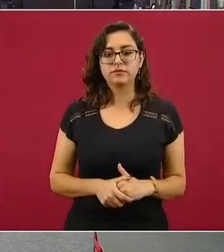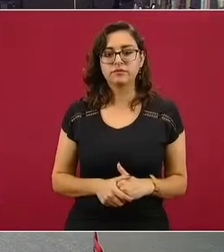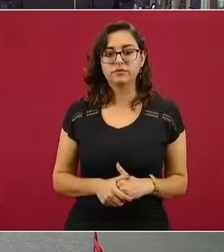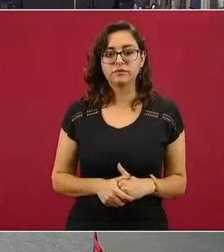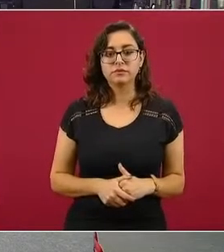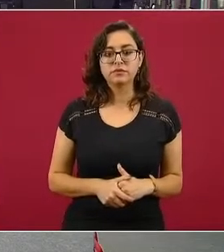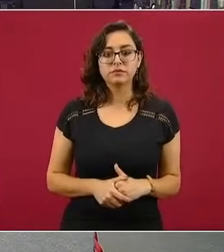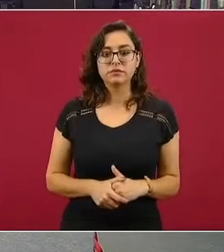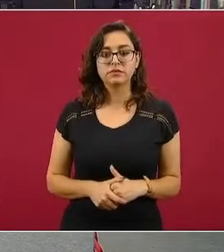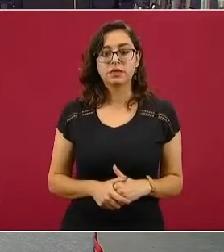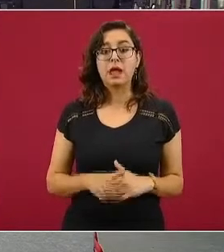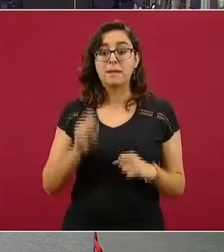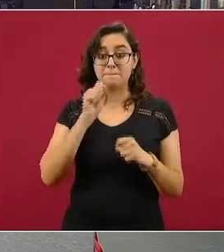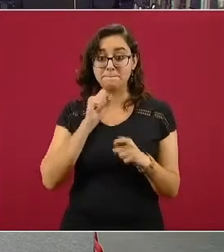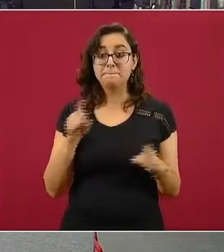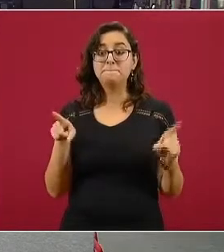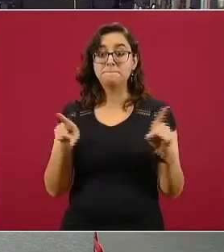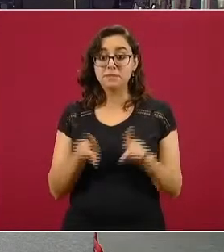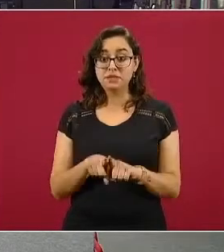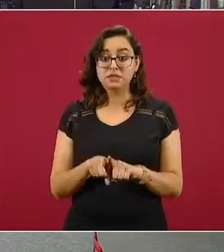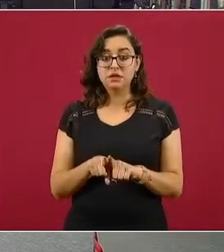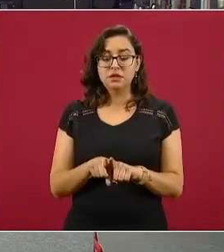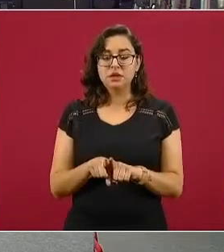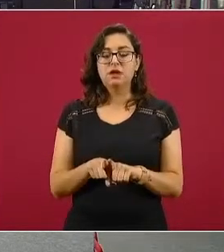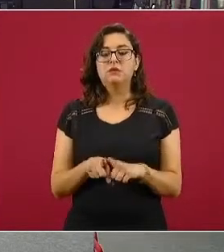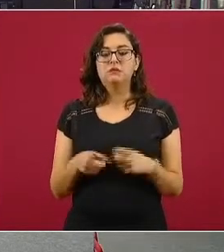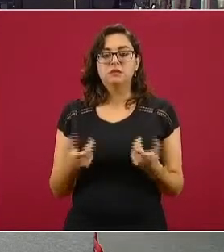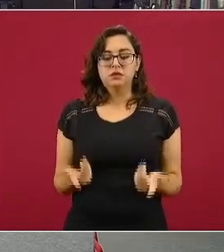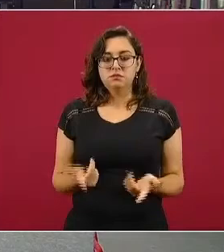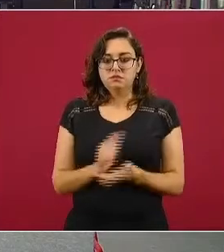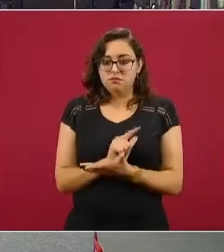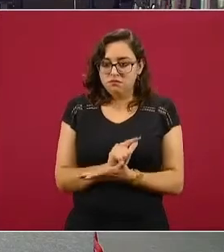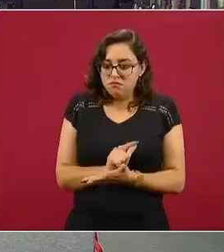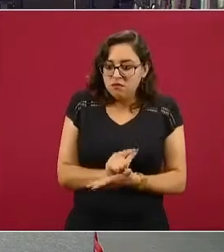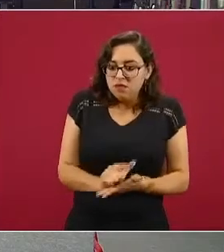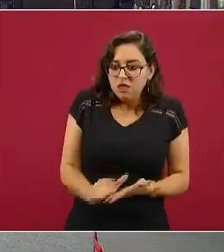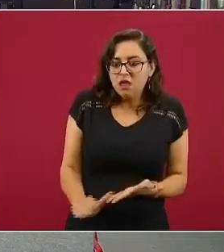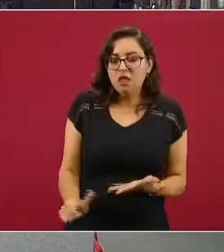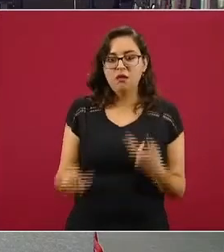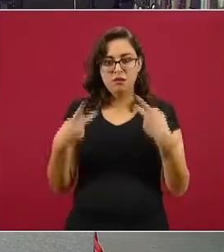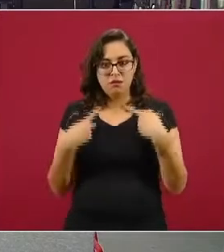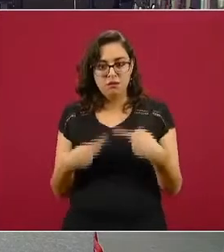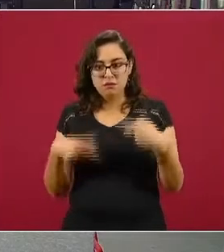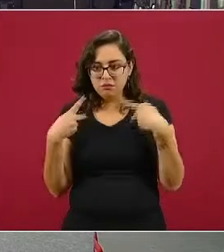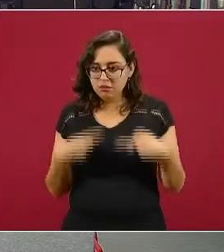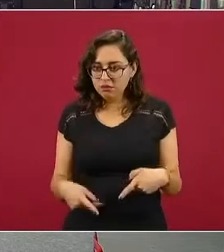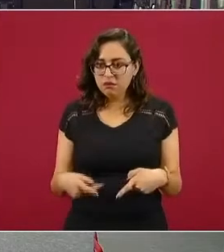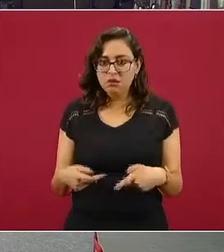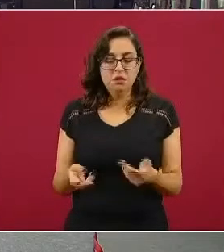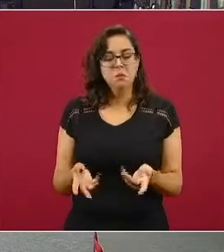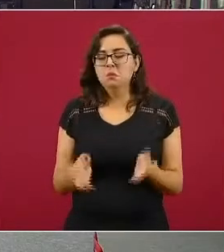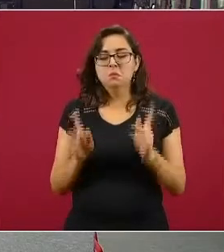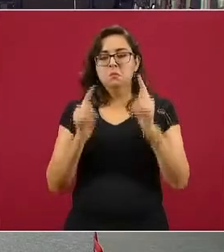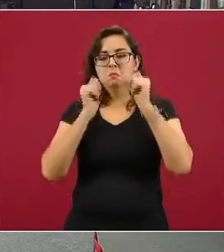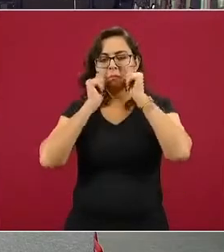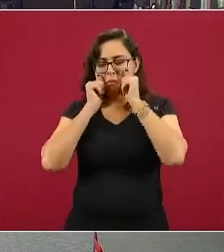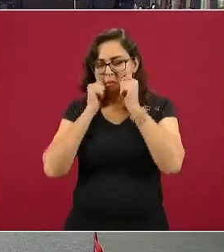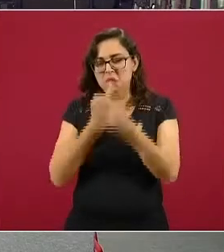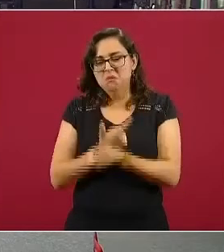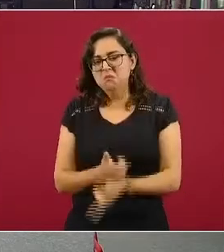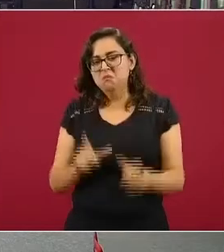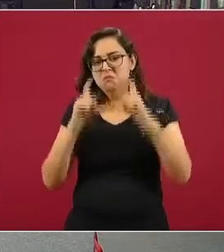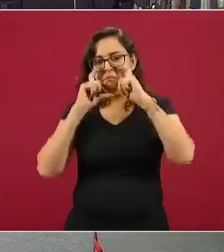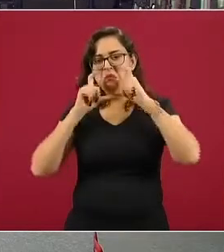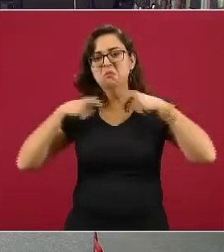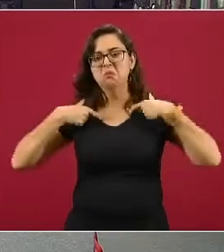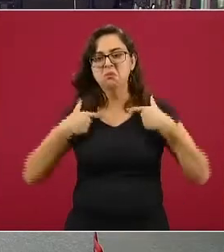aparte que no existían controles de sanidad, incluso para la gente que subía y bajaba el camión, podías entrar sin cubrebocas,